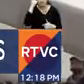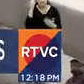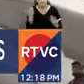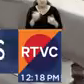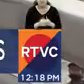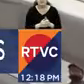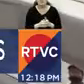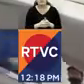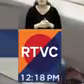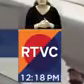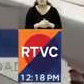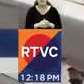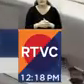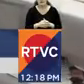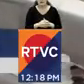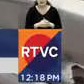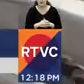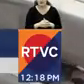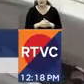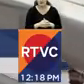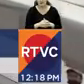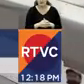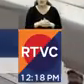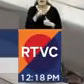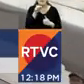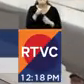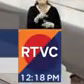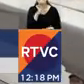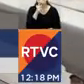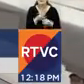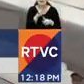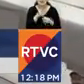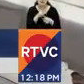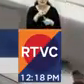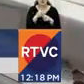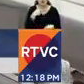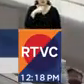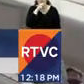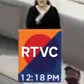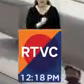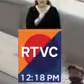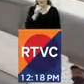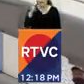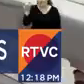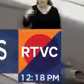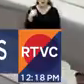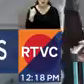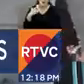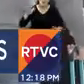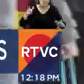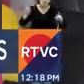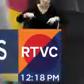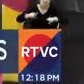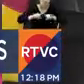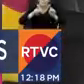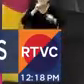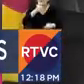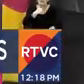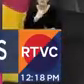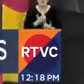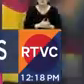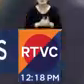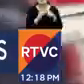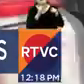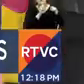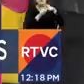viejo, entonces eso es más peligroso que para uno joven. Para todo el mundo es peligroso. Transmilenio le pide